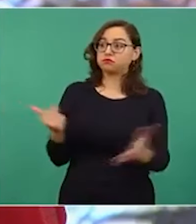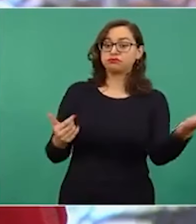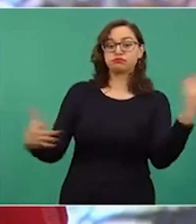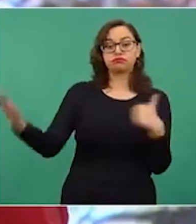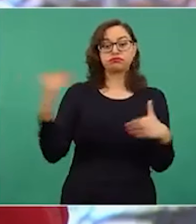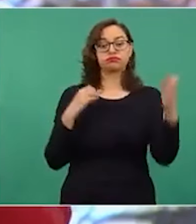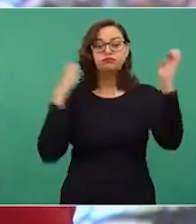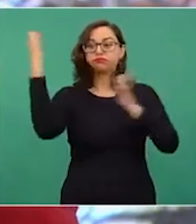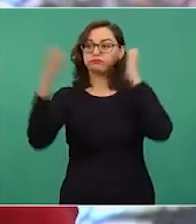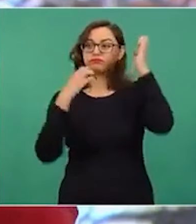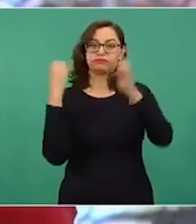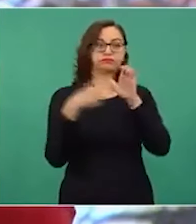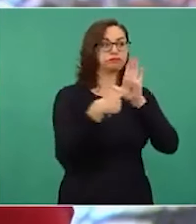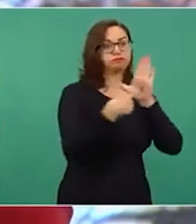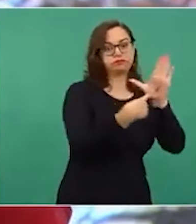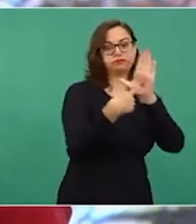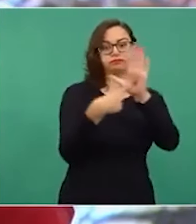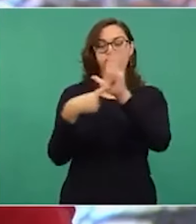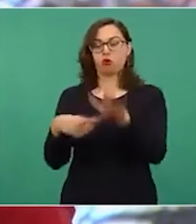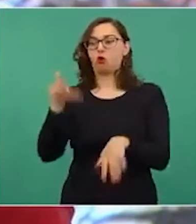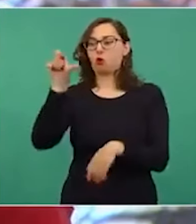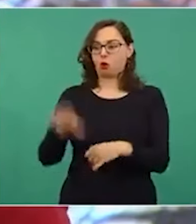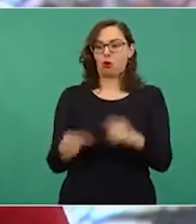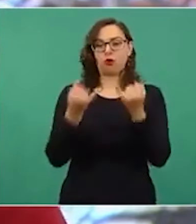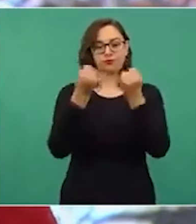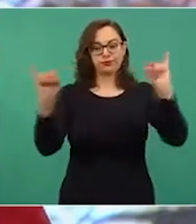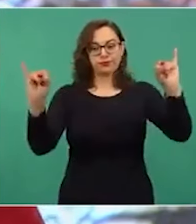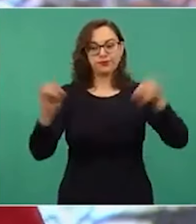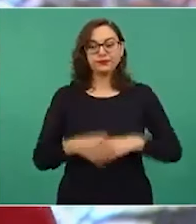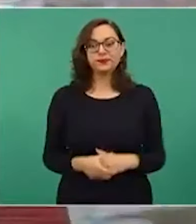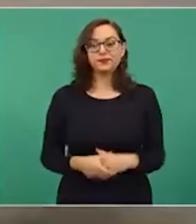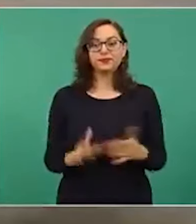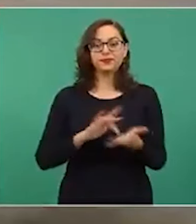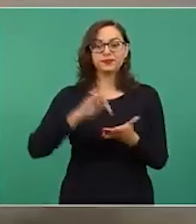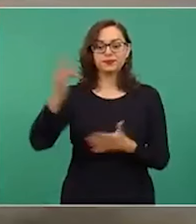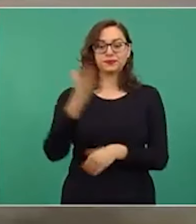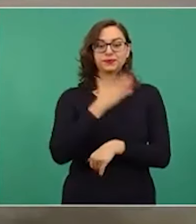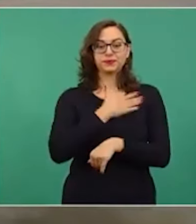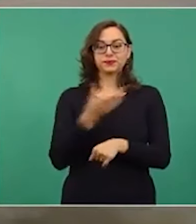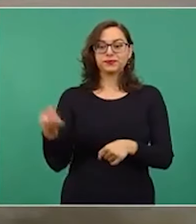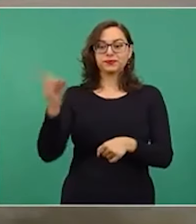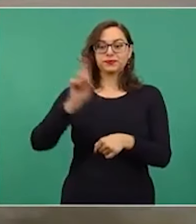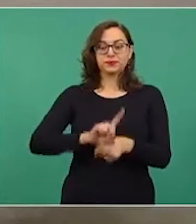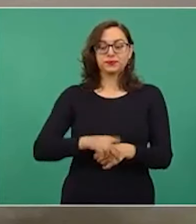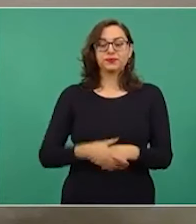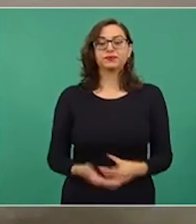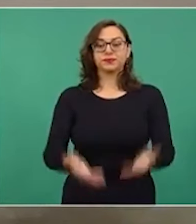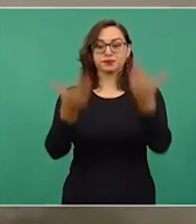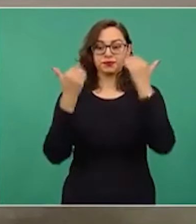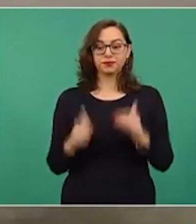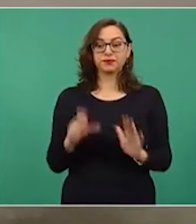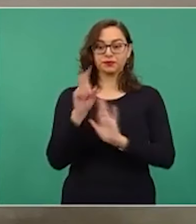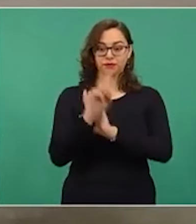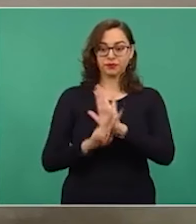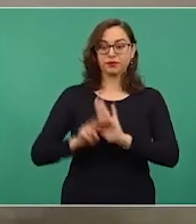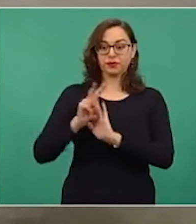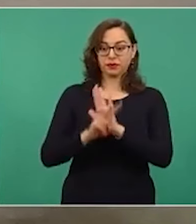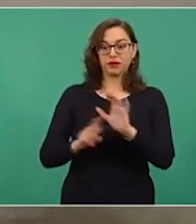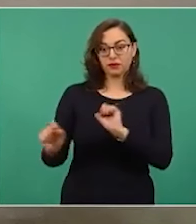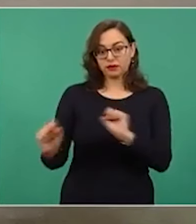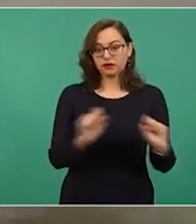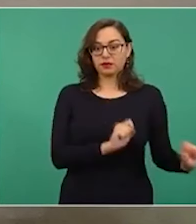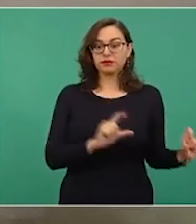el presidente de la República inaugurará el día de hoy. Gracias y buenos días. Tenemos un video que sí nos